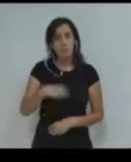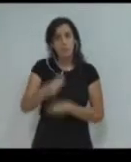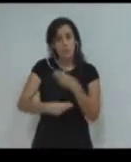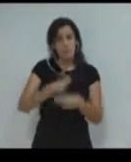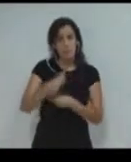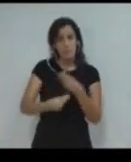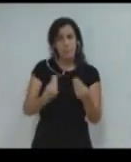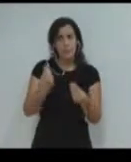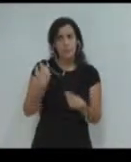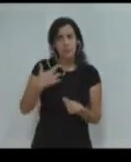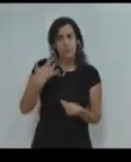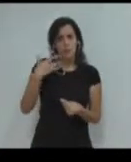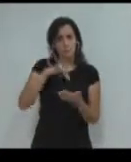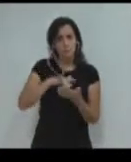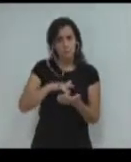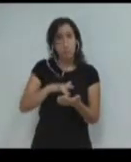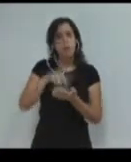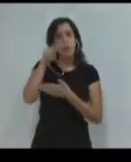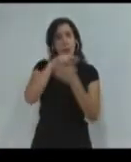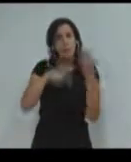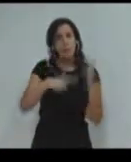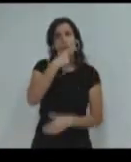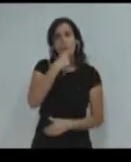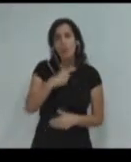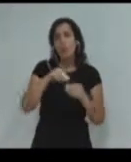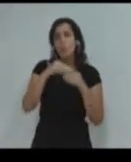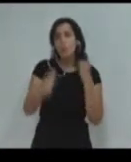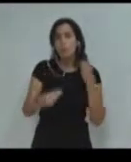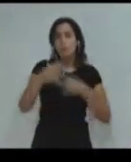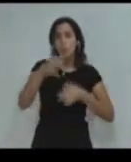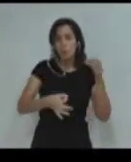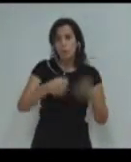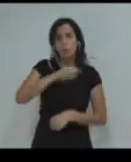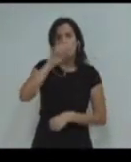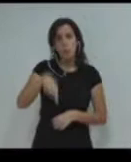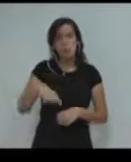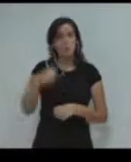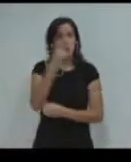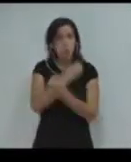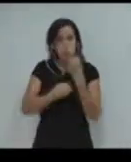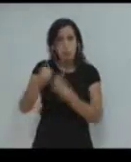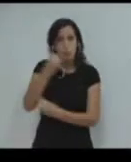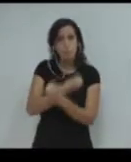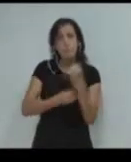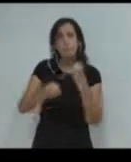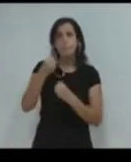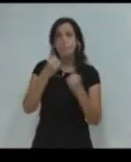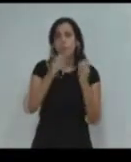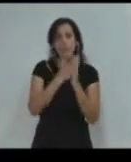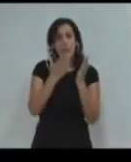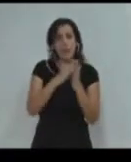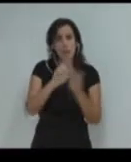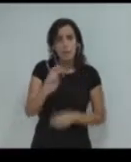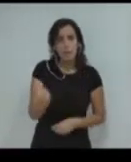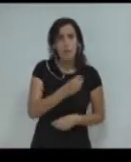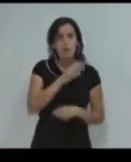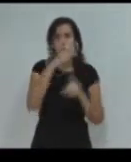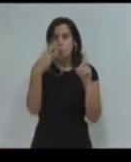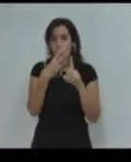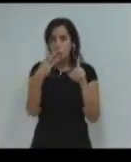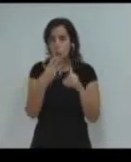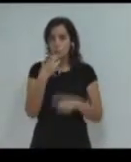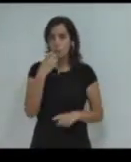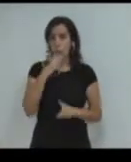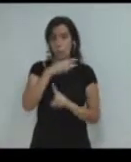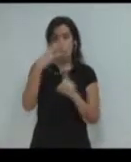realizado lectura fácil de documentos jurídicos y económicos, libros, webs, por ejemplo